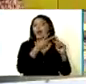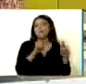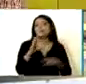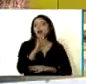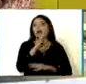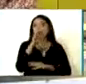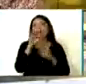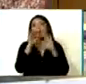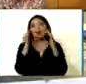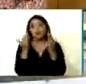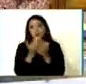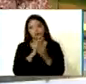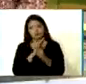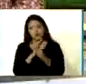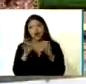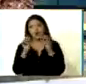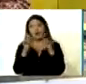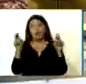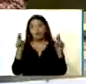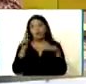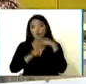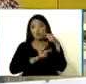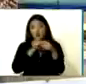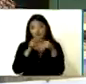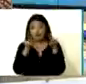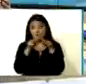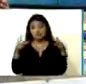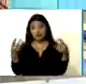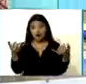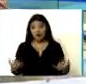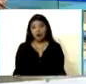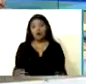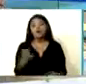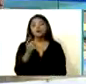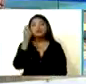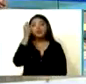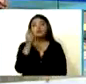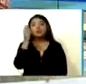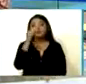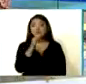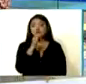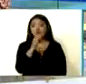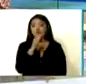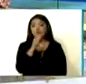el mundo entero. Vamos entonces con el Universal. En esta oportunidad vemos diputados, la noticia del día, que está